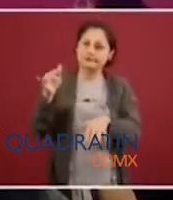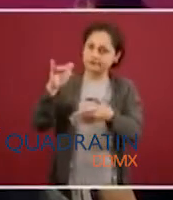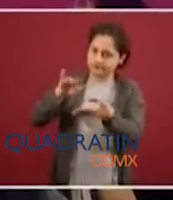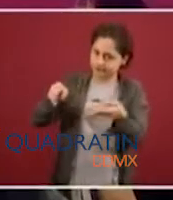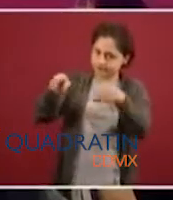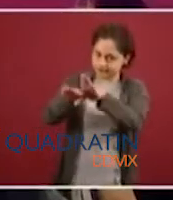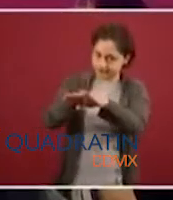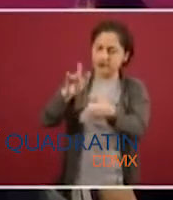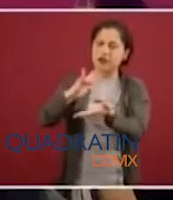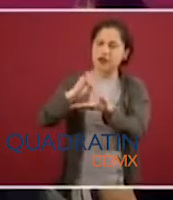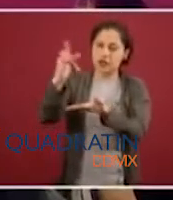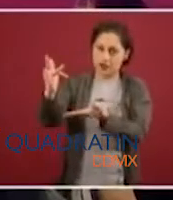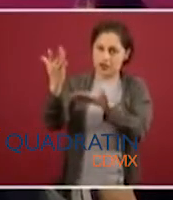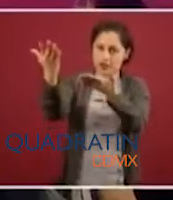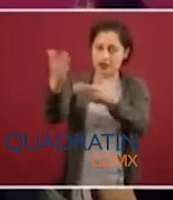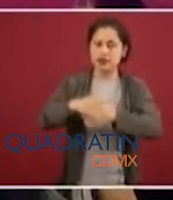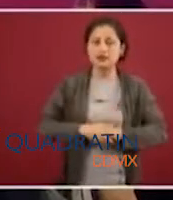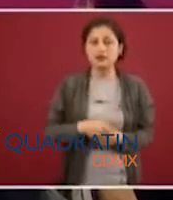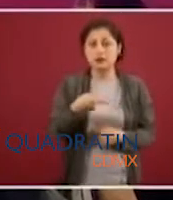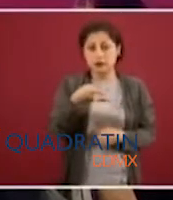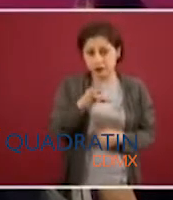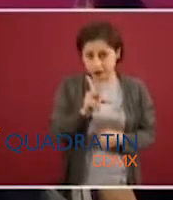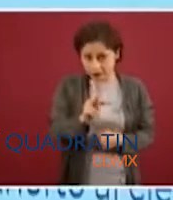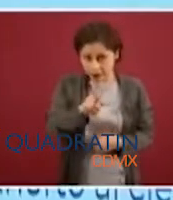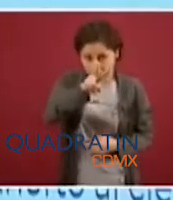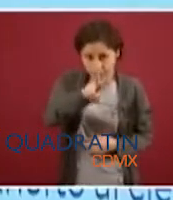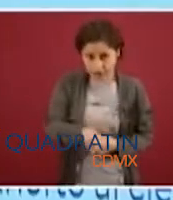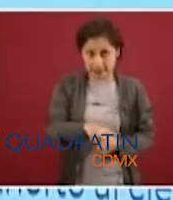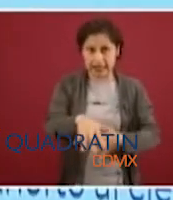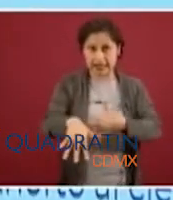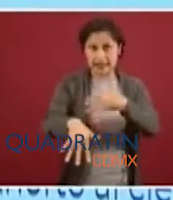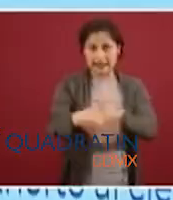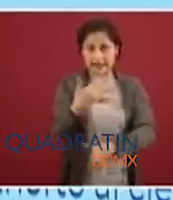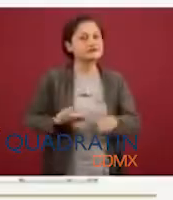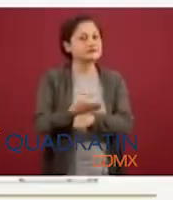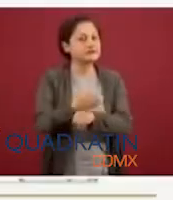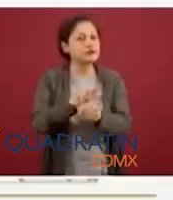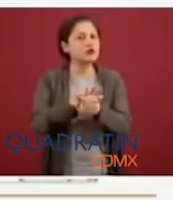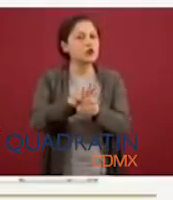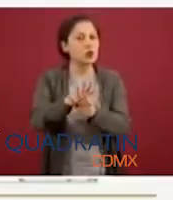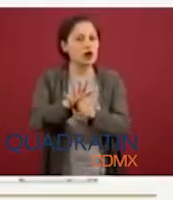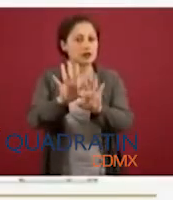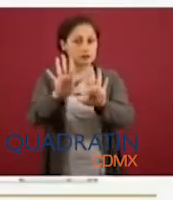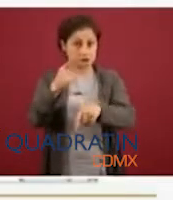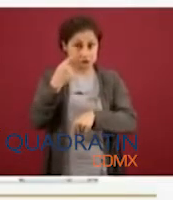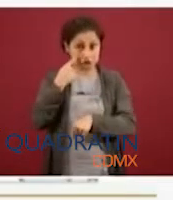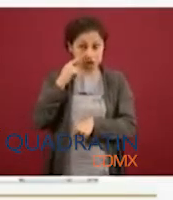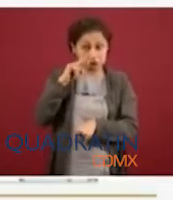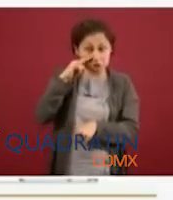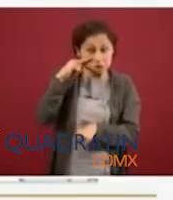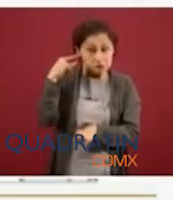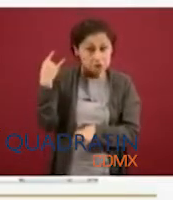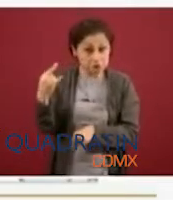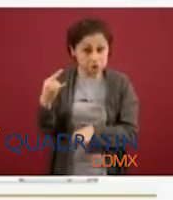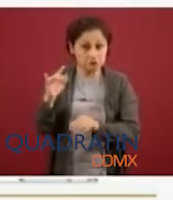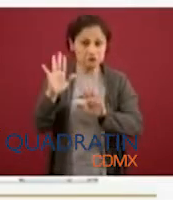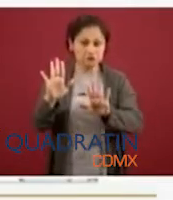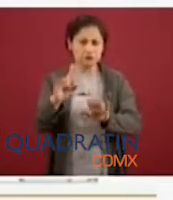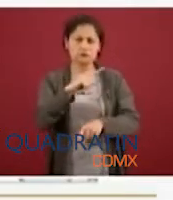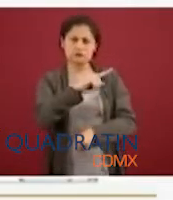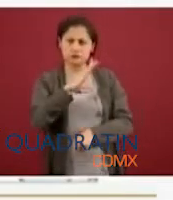Sin embargo, tenemos 15% de empresas que deberían estar cerradas y no han cerrado. Aquí están los